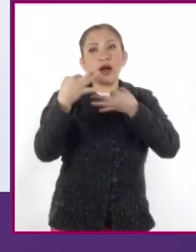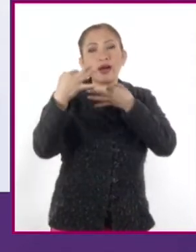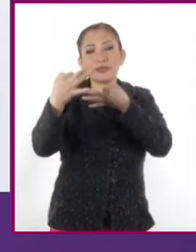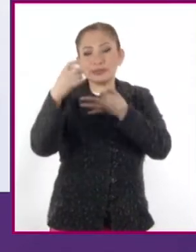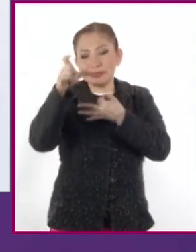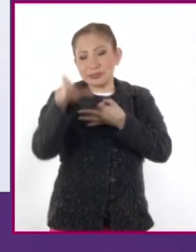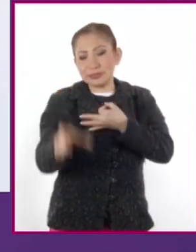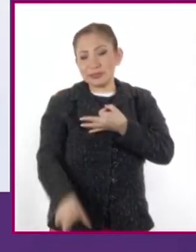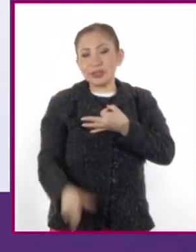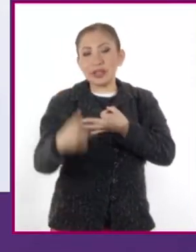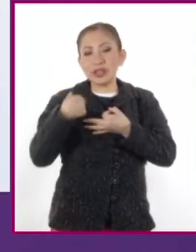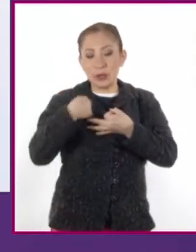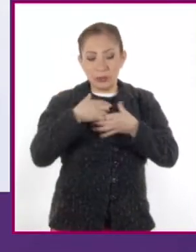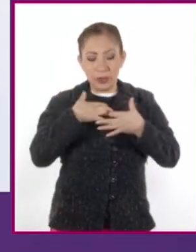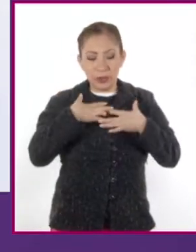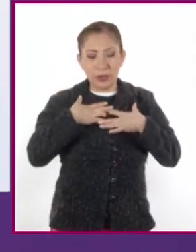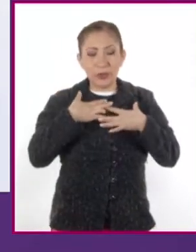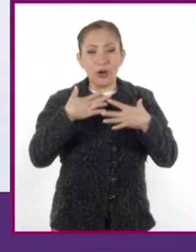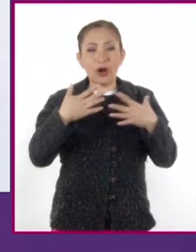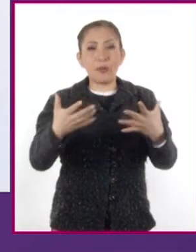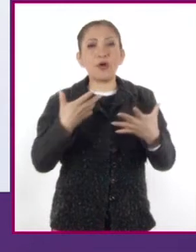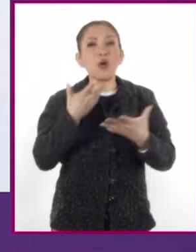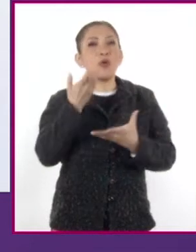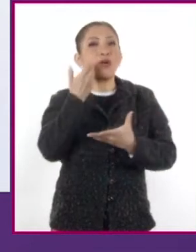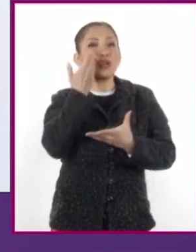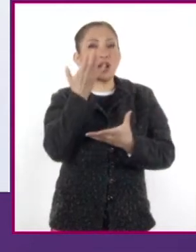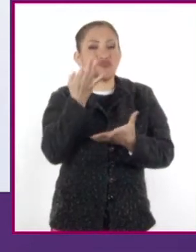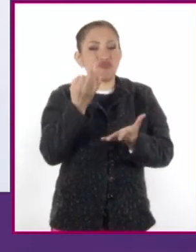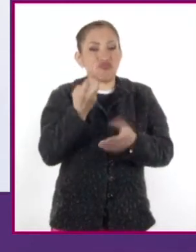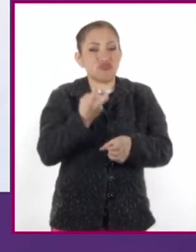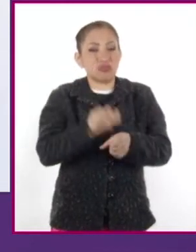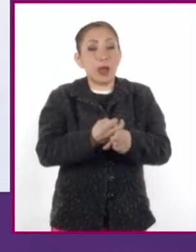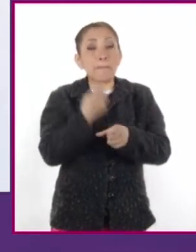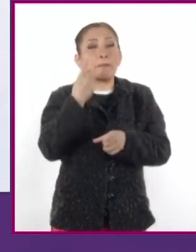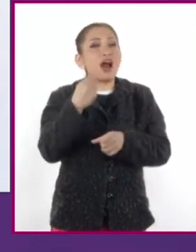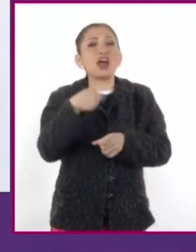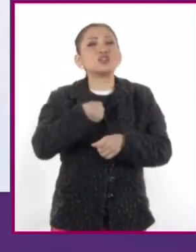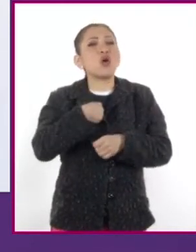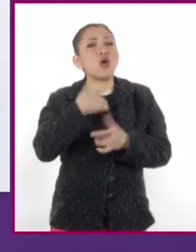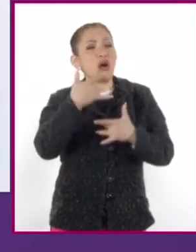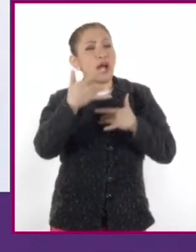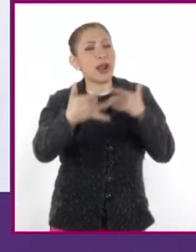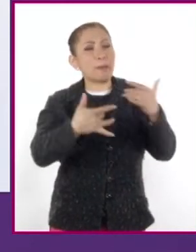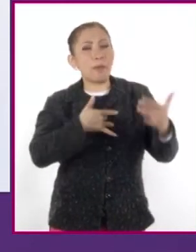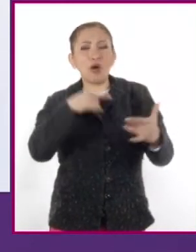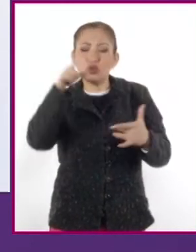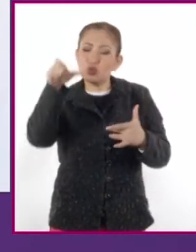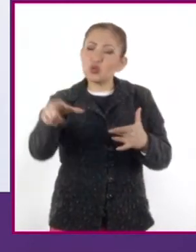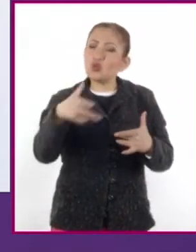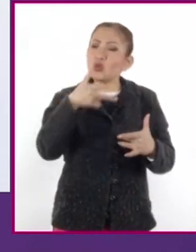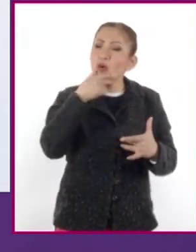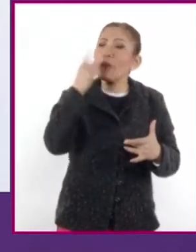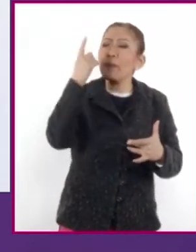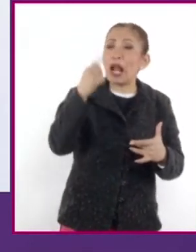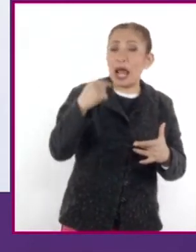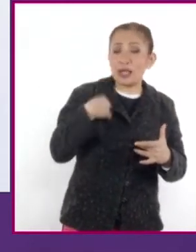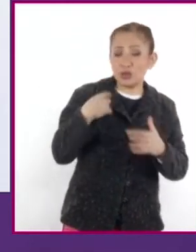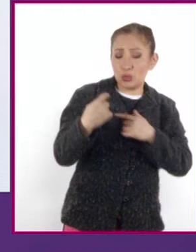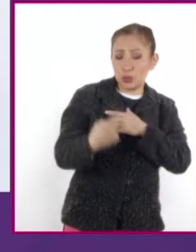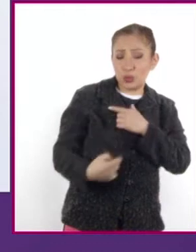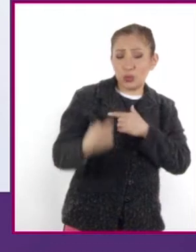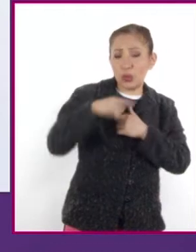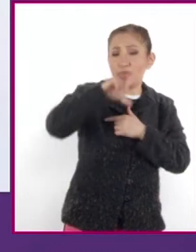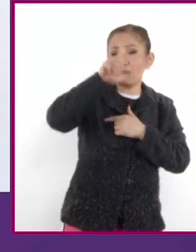atractivo sirve mi pecho de obediente acero, ¿para qué me enamoras, lisonjero, si has de